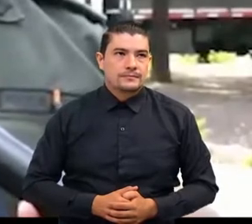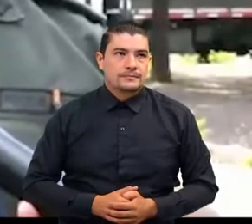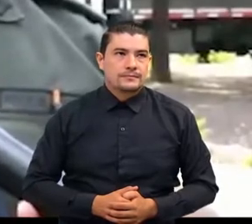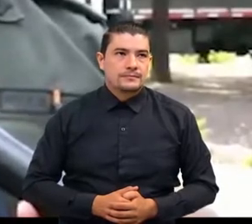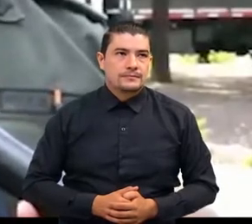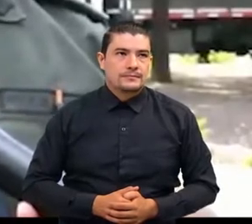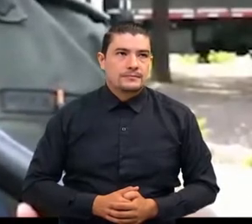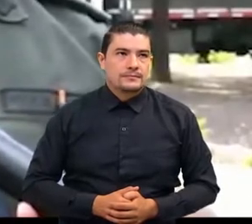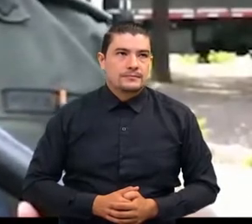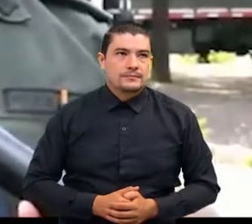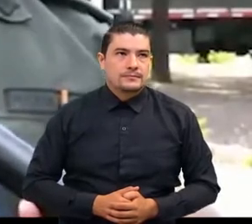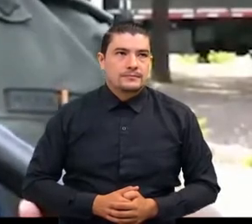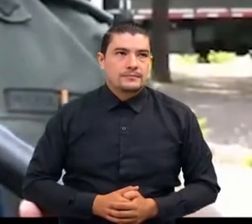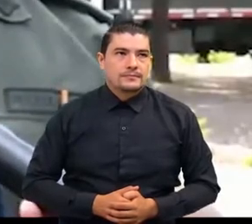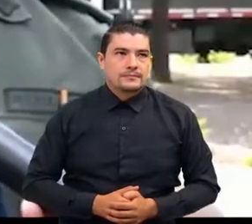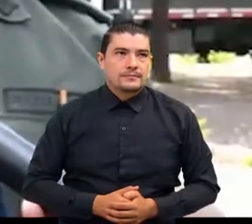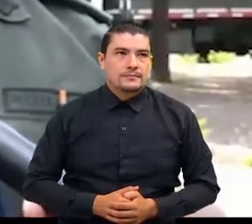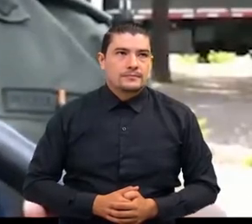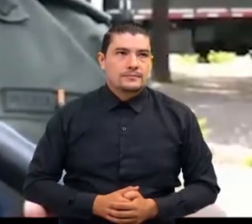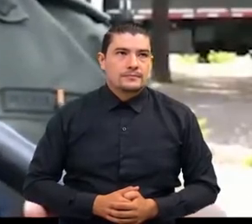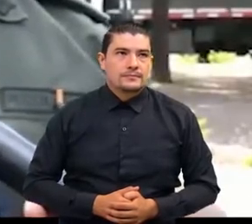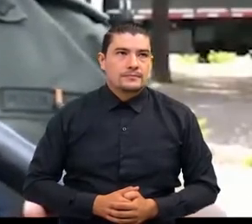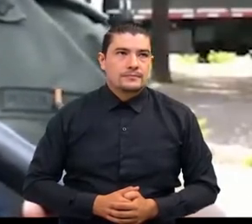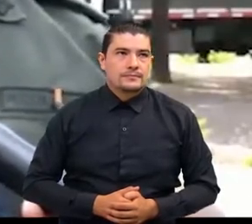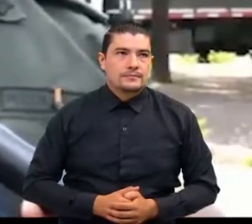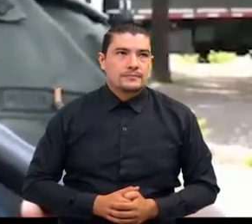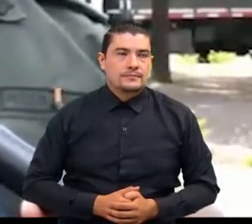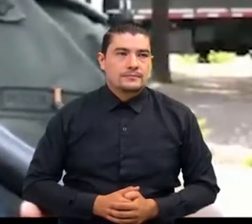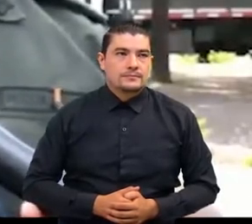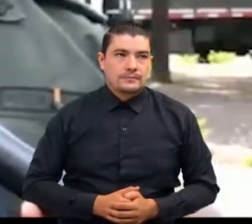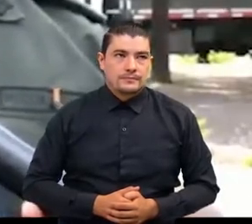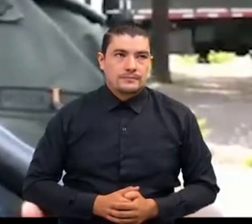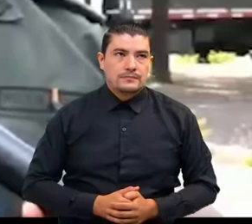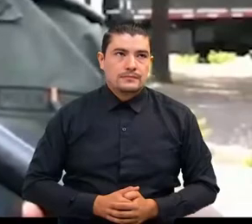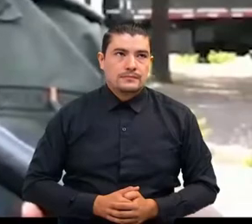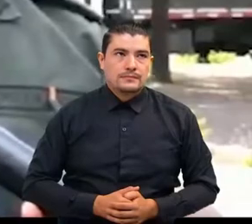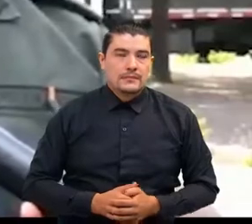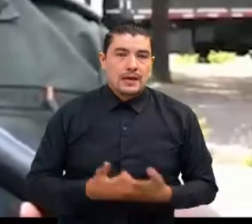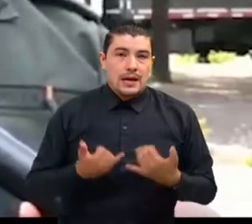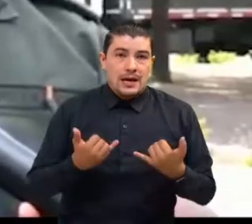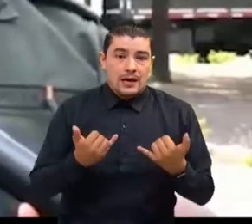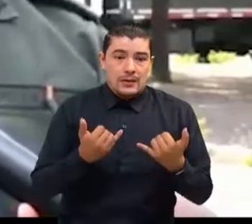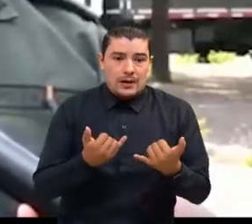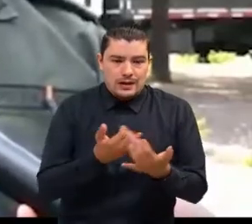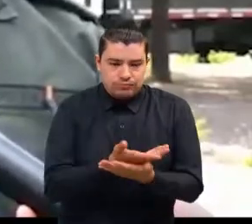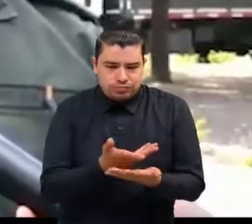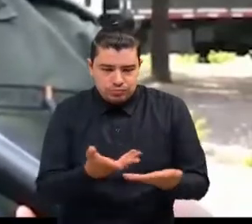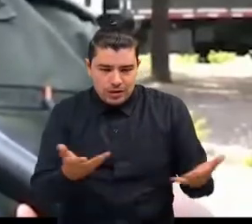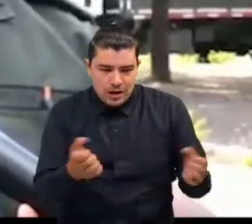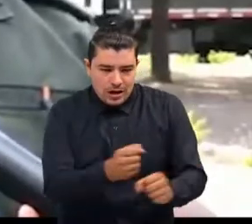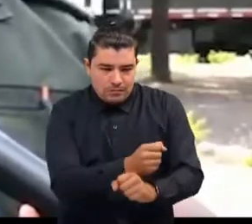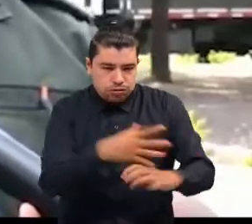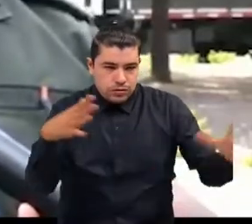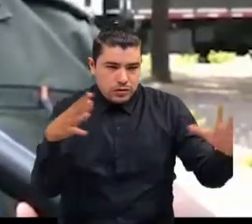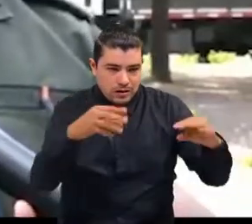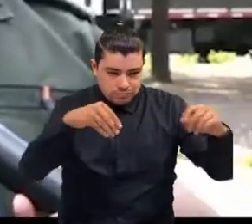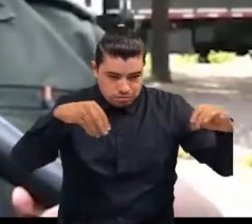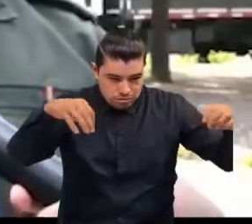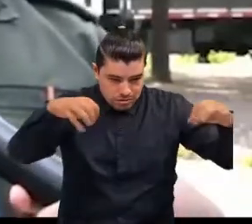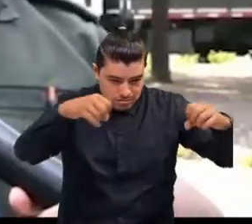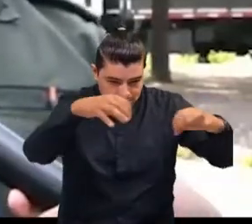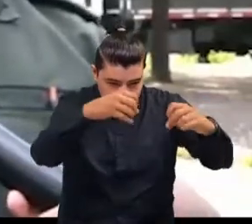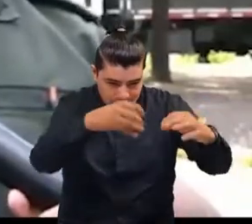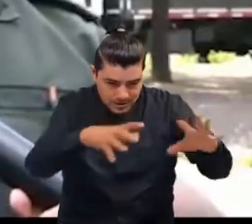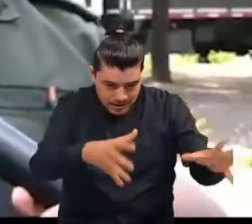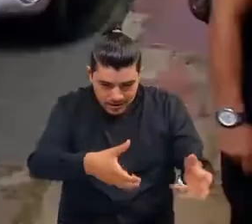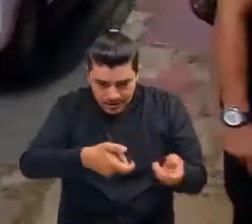artefacto explosivo o se lo activan a este delincuente. Están en laboratorio ya los elementos que se encontraron para establecer si se le activó